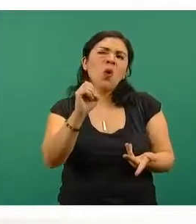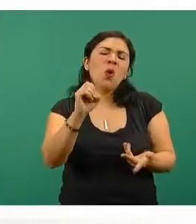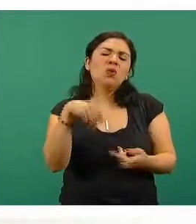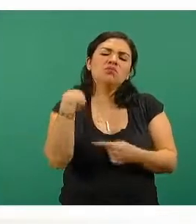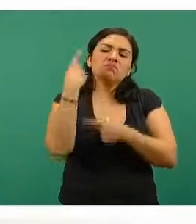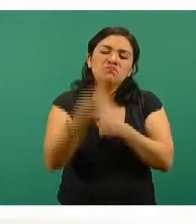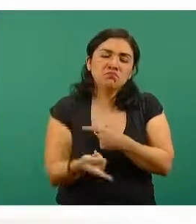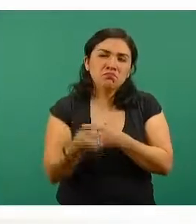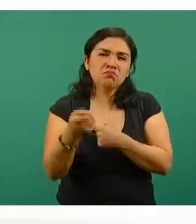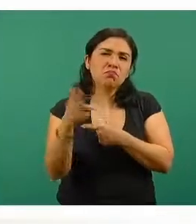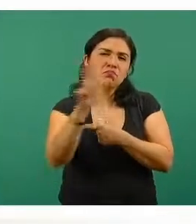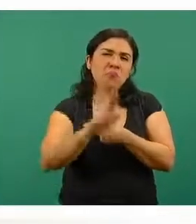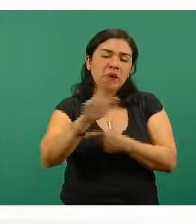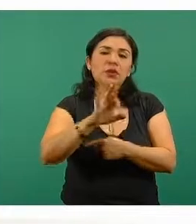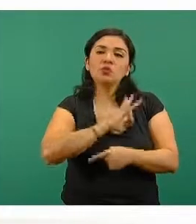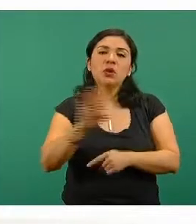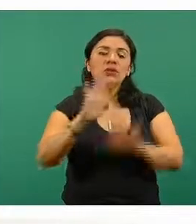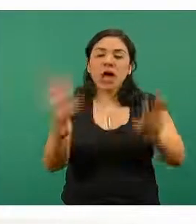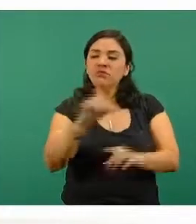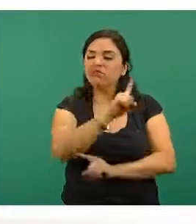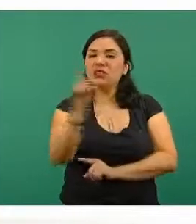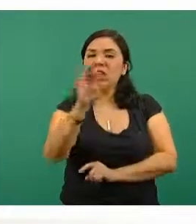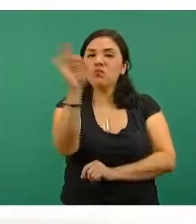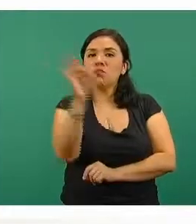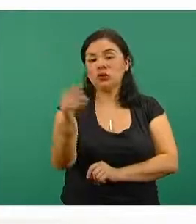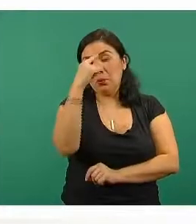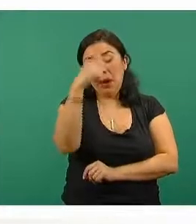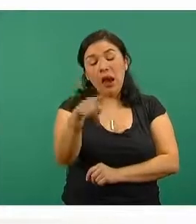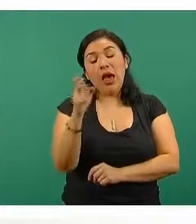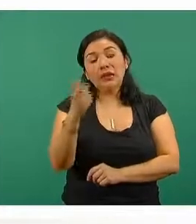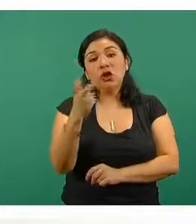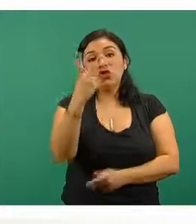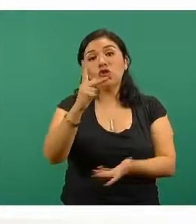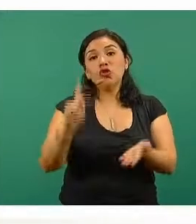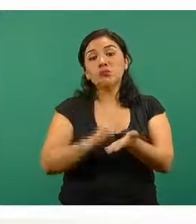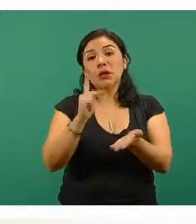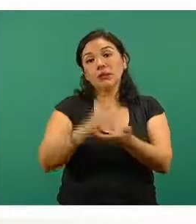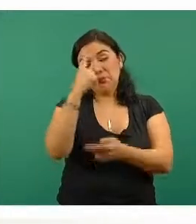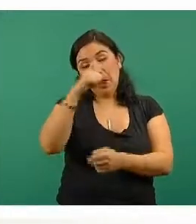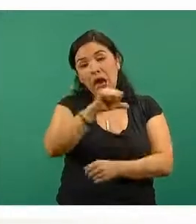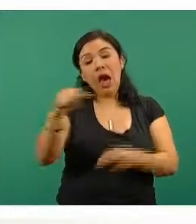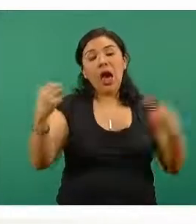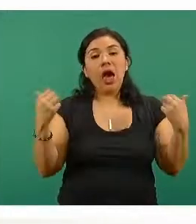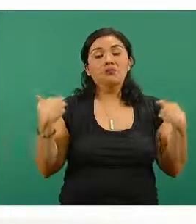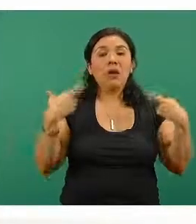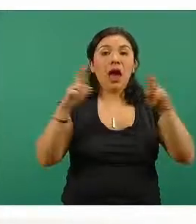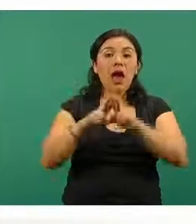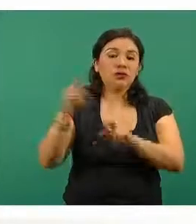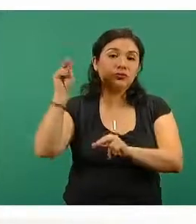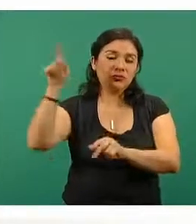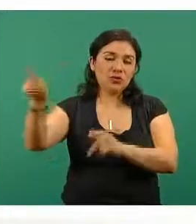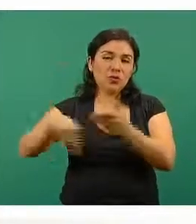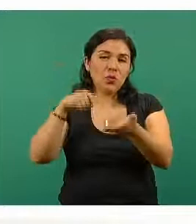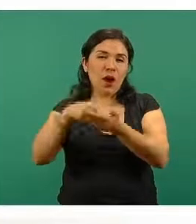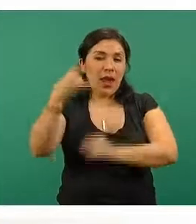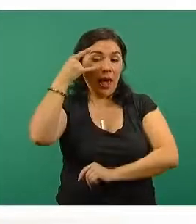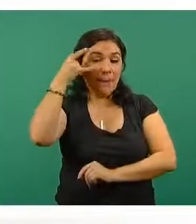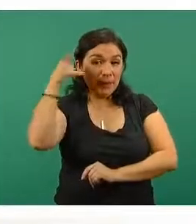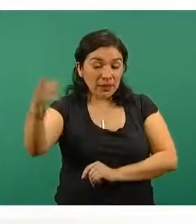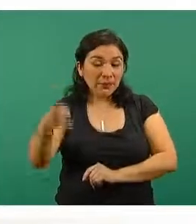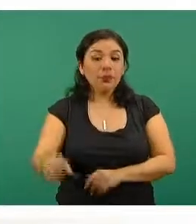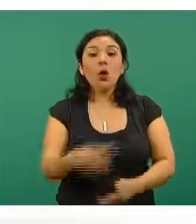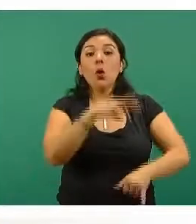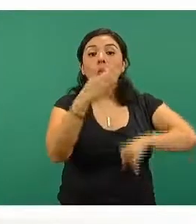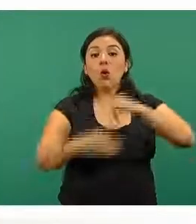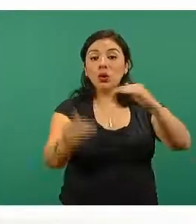mañana podamos cubrir el 100% de los dobles esquemas para el personal educativo en el estado de Campeche. Y